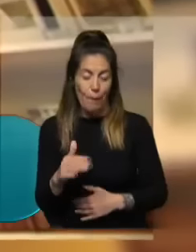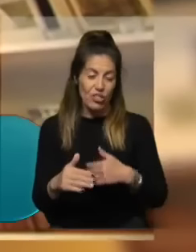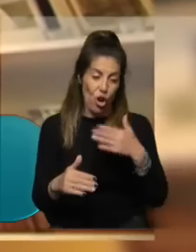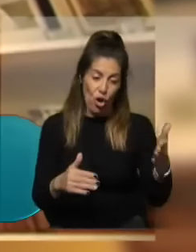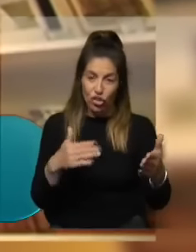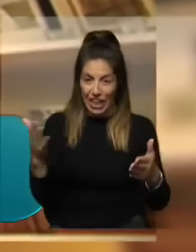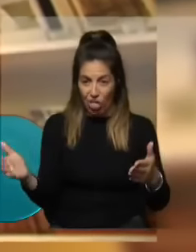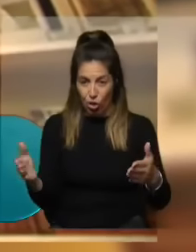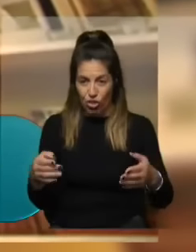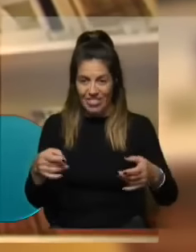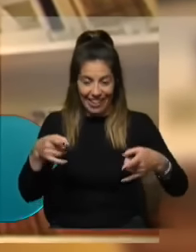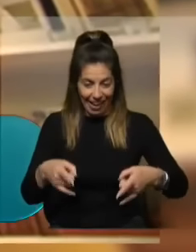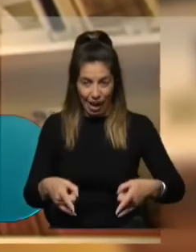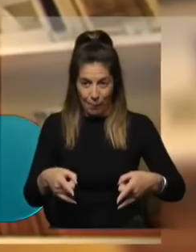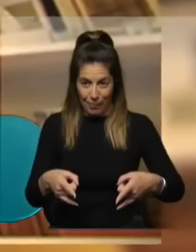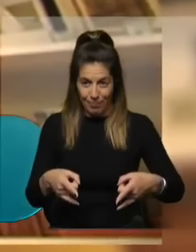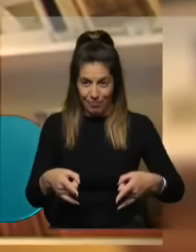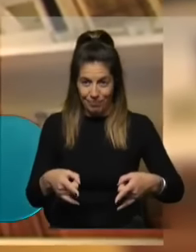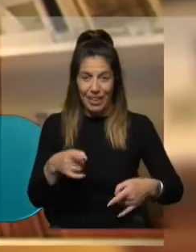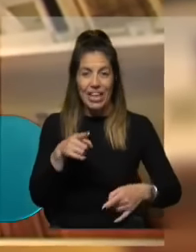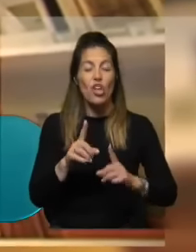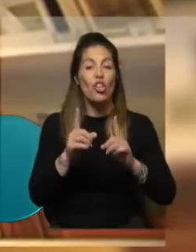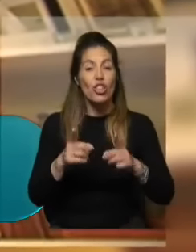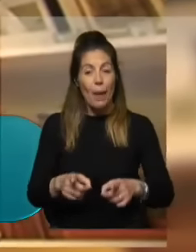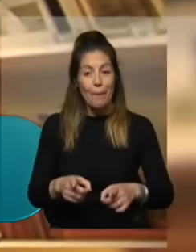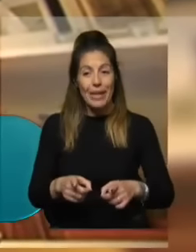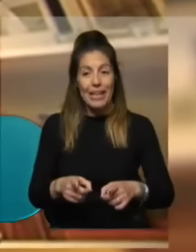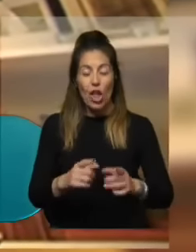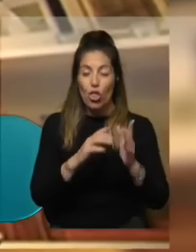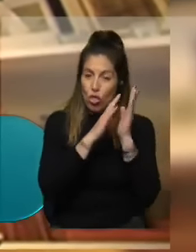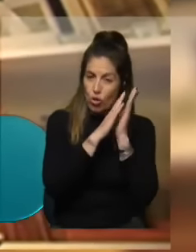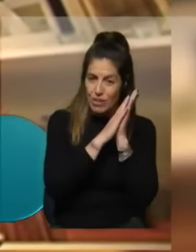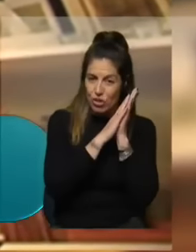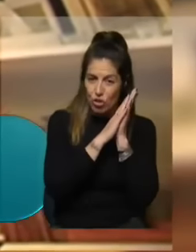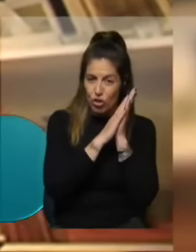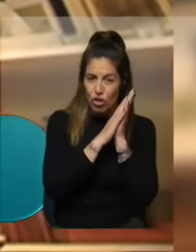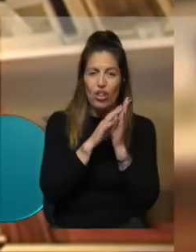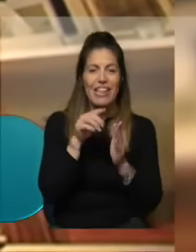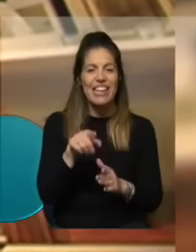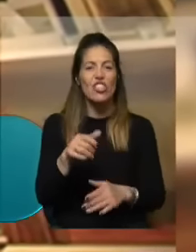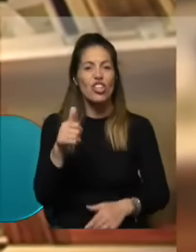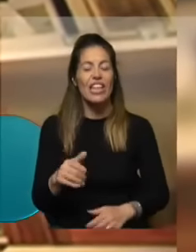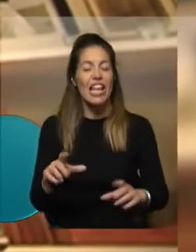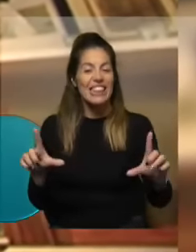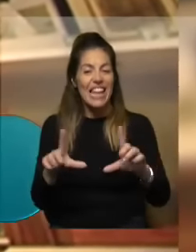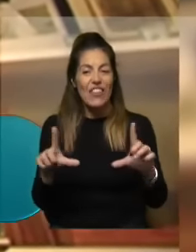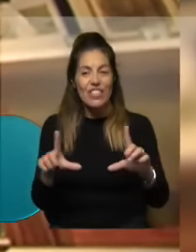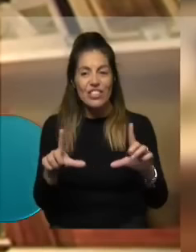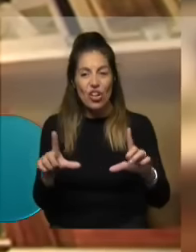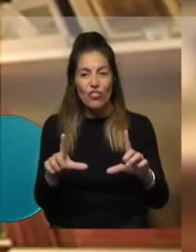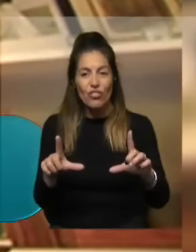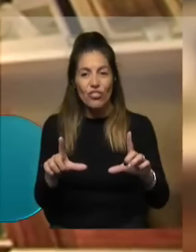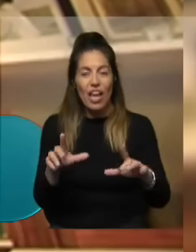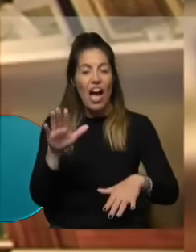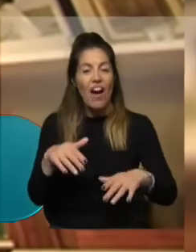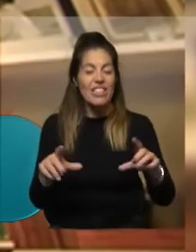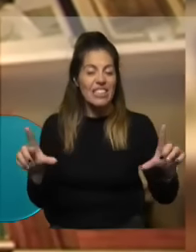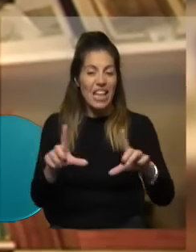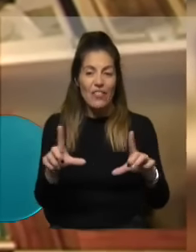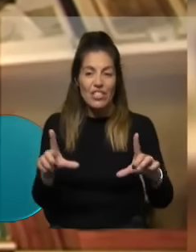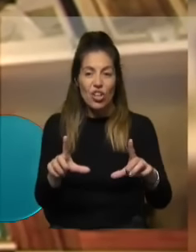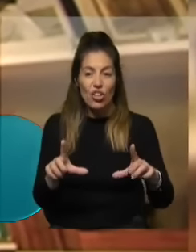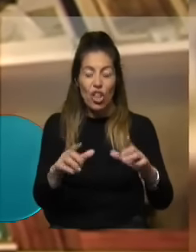cama. Esto también sucede en los dormitorios, y es tener una televisión, una pantalla de televisión. Mucha gente tiene su televisión